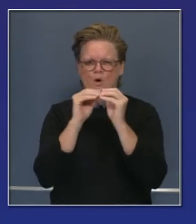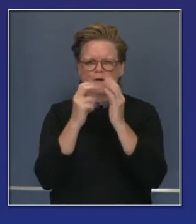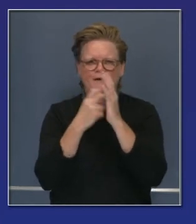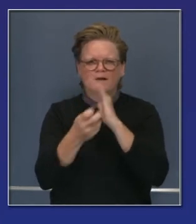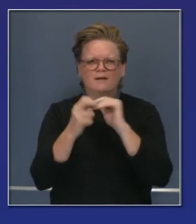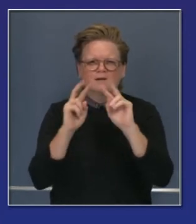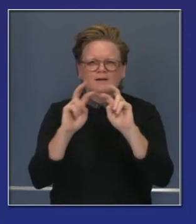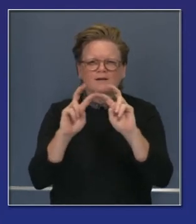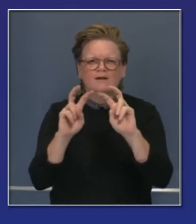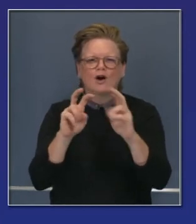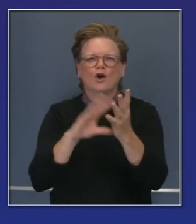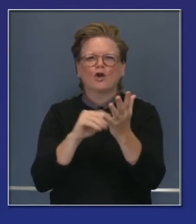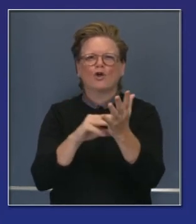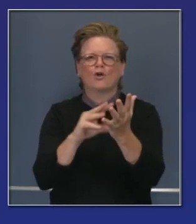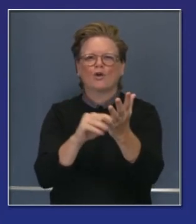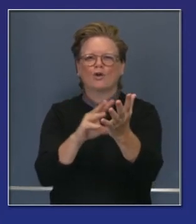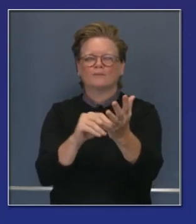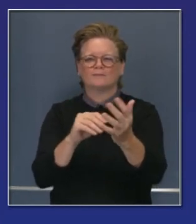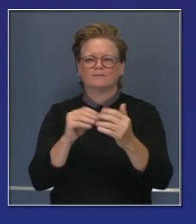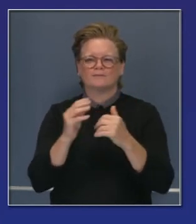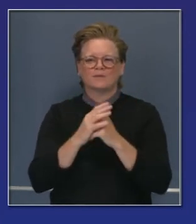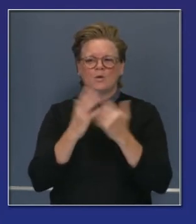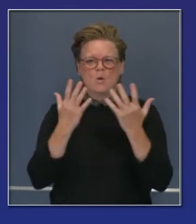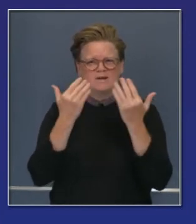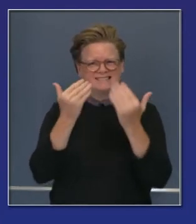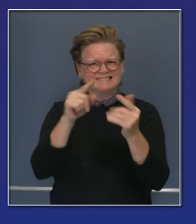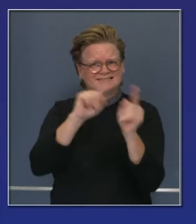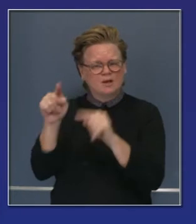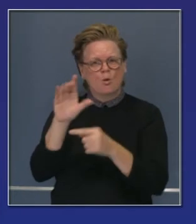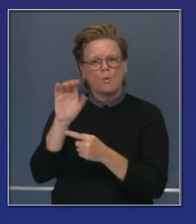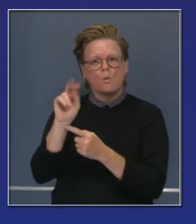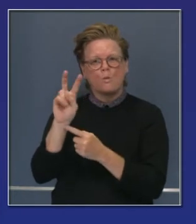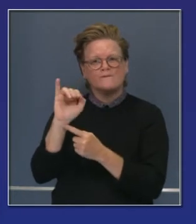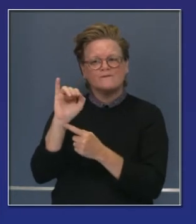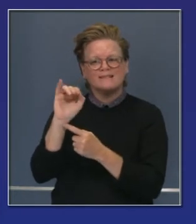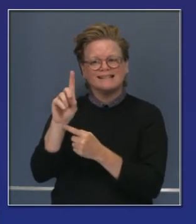más información por sector, por condado, yendo al